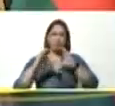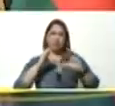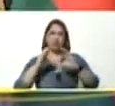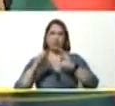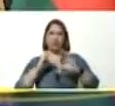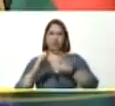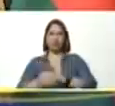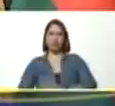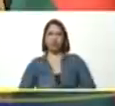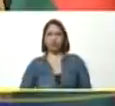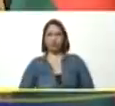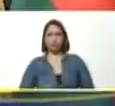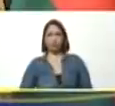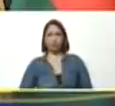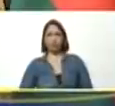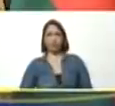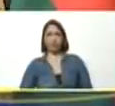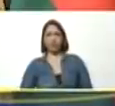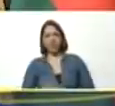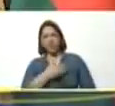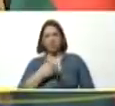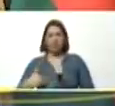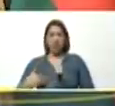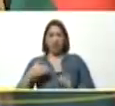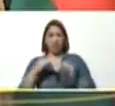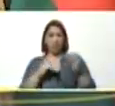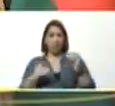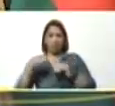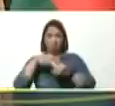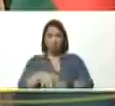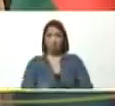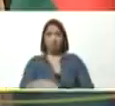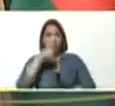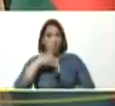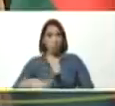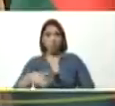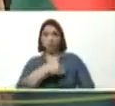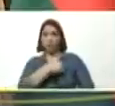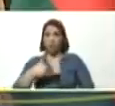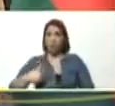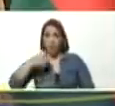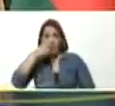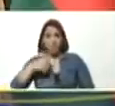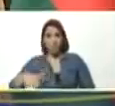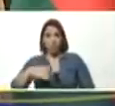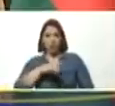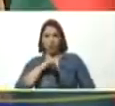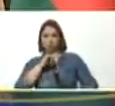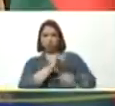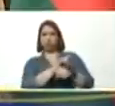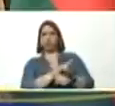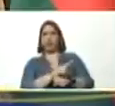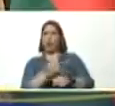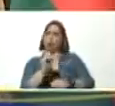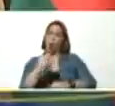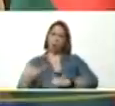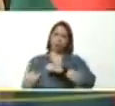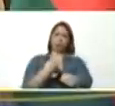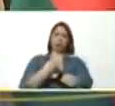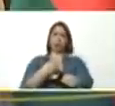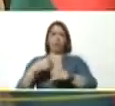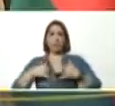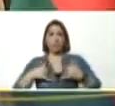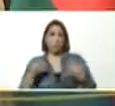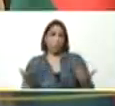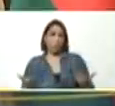comunicación. Quisieron desmoralizar al pueblo. Quisieron que el pueblo se traicionara a sí mismo. Y en